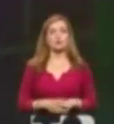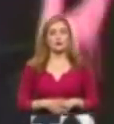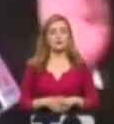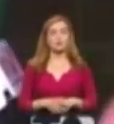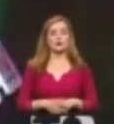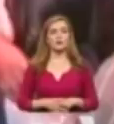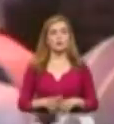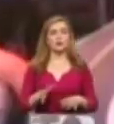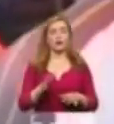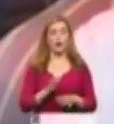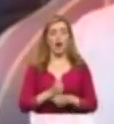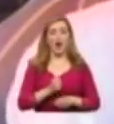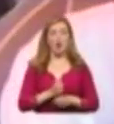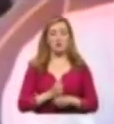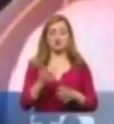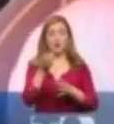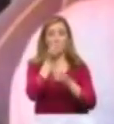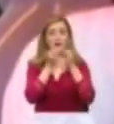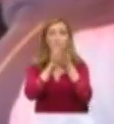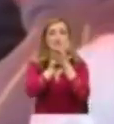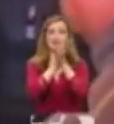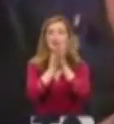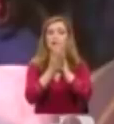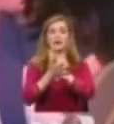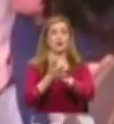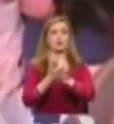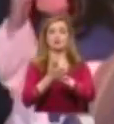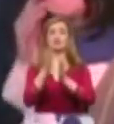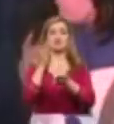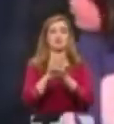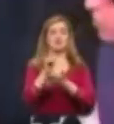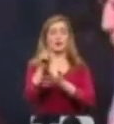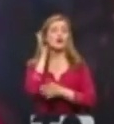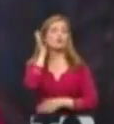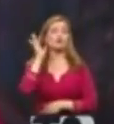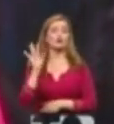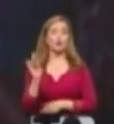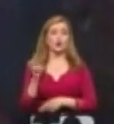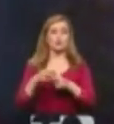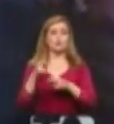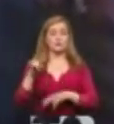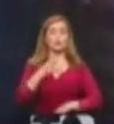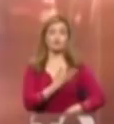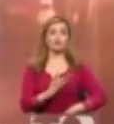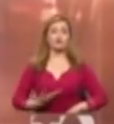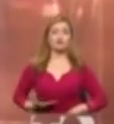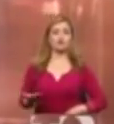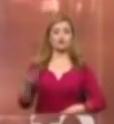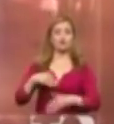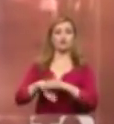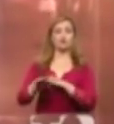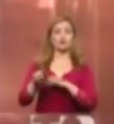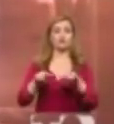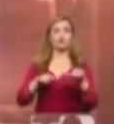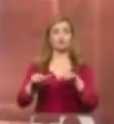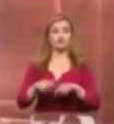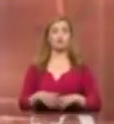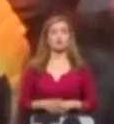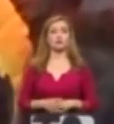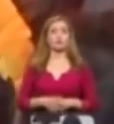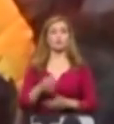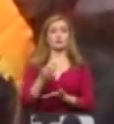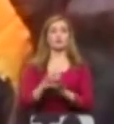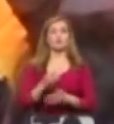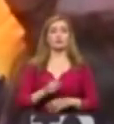huelga de hambre hasta las últimas consecuencias. La esposa del ex vicepresidente estuvo presente en la diligencia al interior del CRS